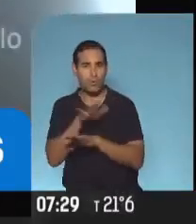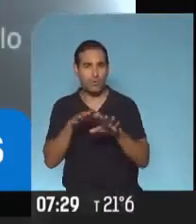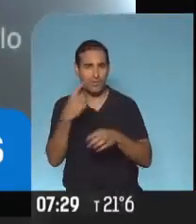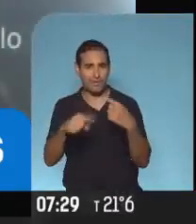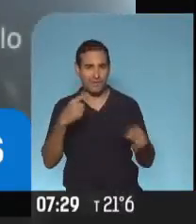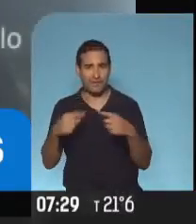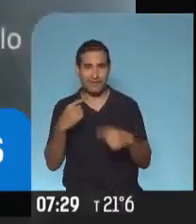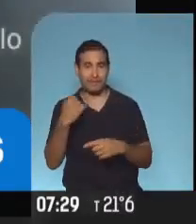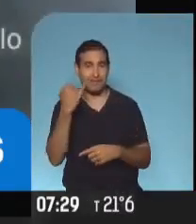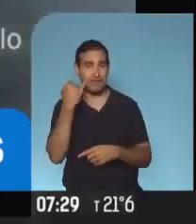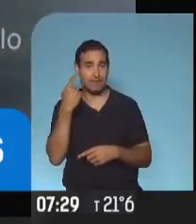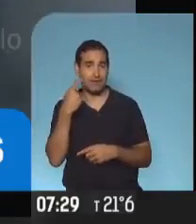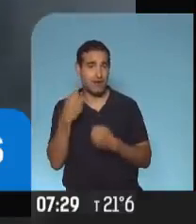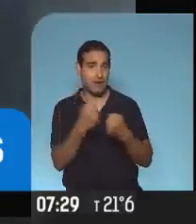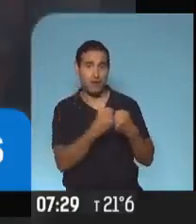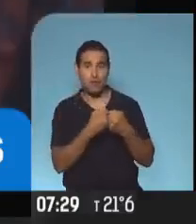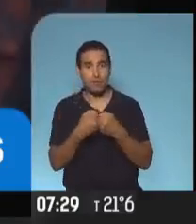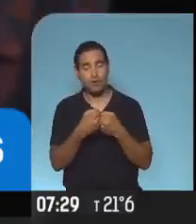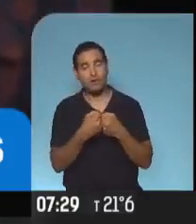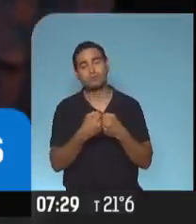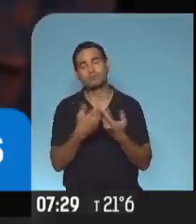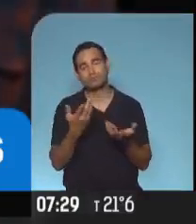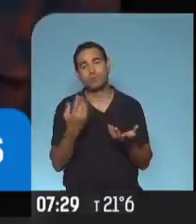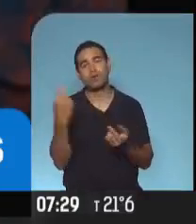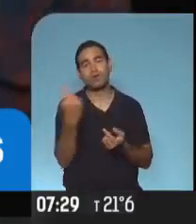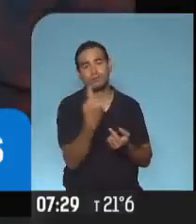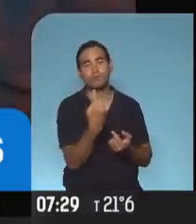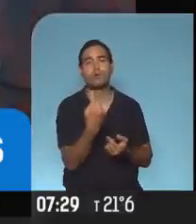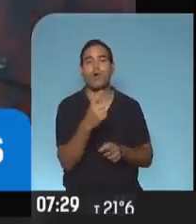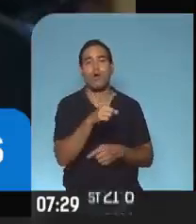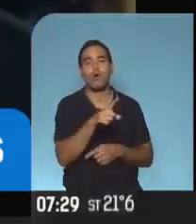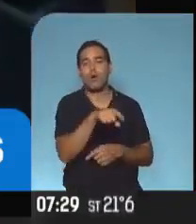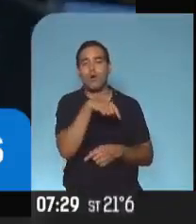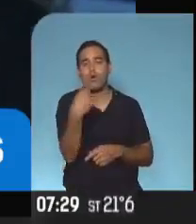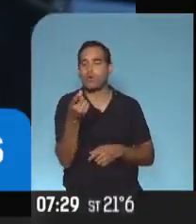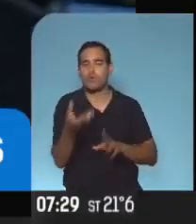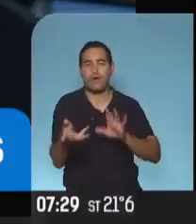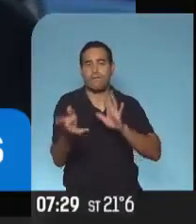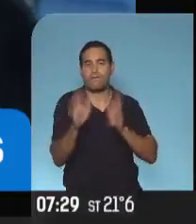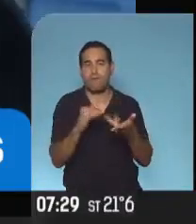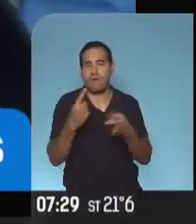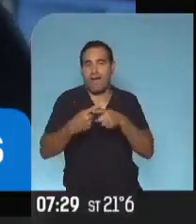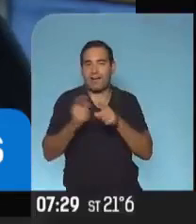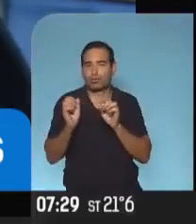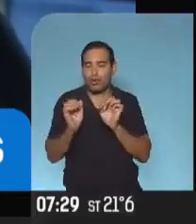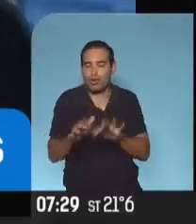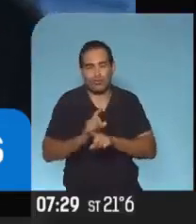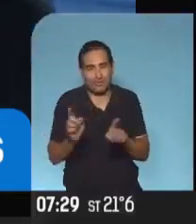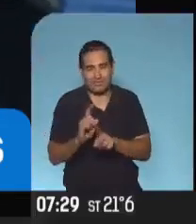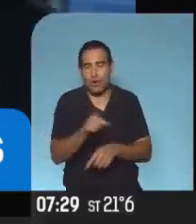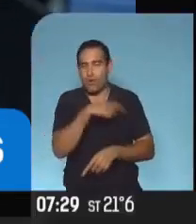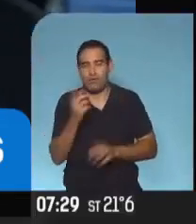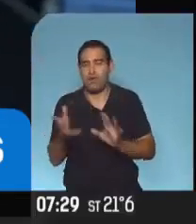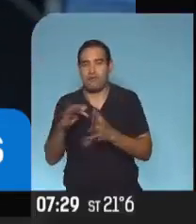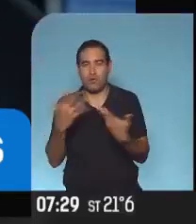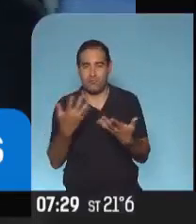han acordado con este discurso realizarán por su parte otro tipo de actos, siempre dentro